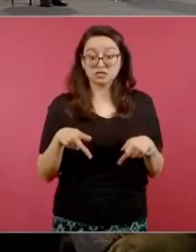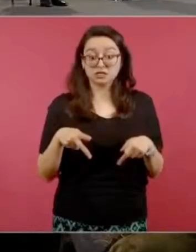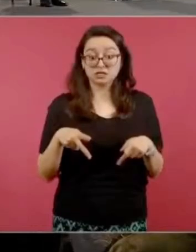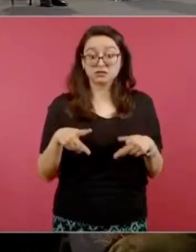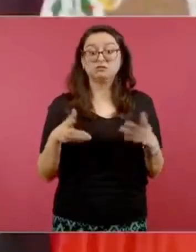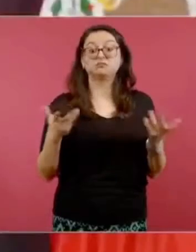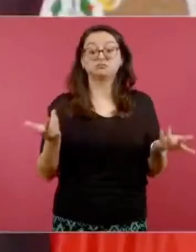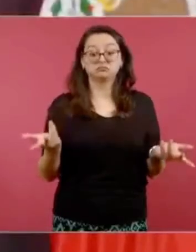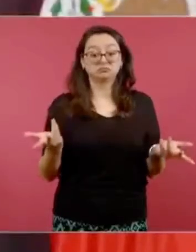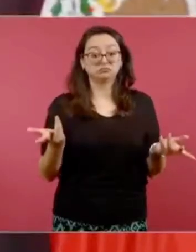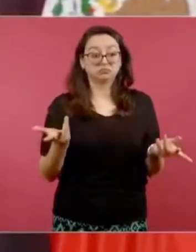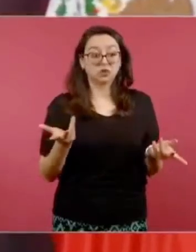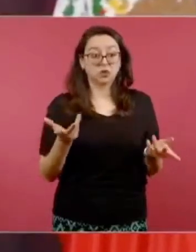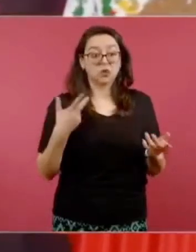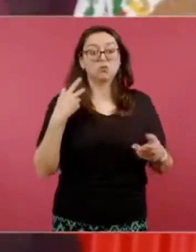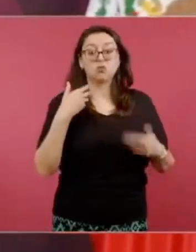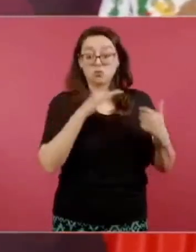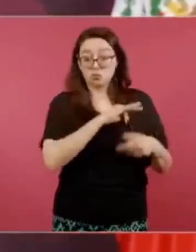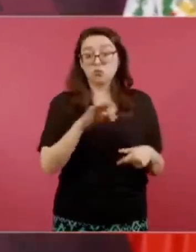de buena o mala fe,